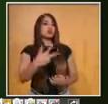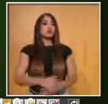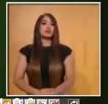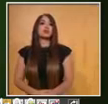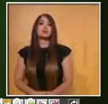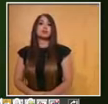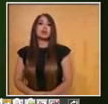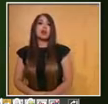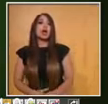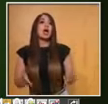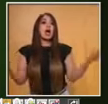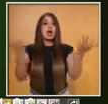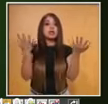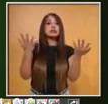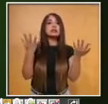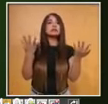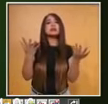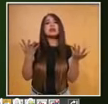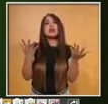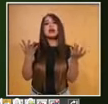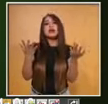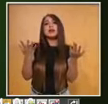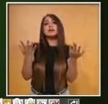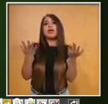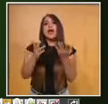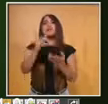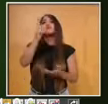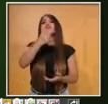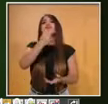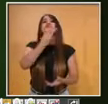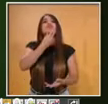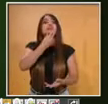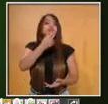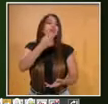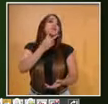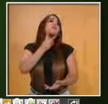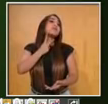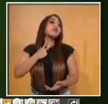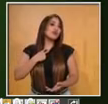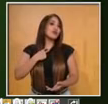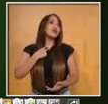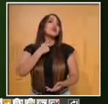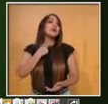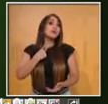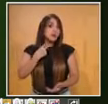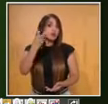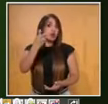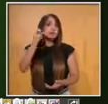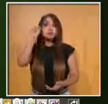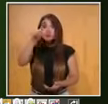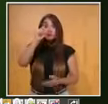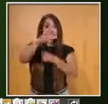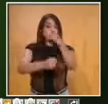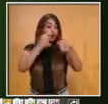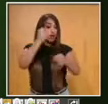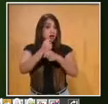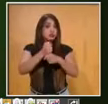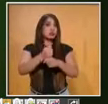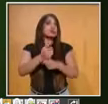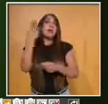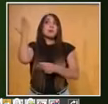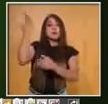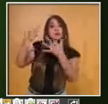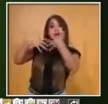1938... surge la creación de Pemex, Petróleos Mexicanos. En ese mismo año se pide que las empresas